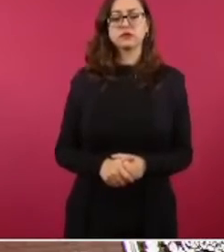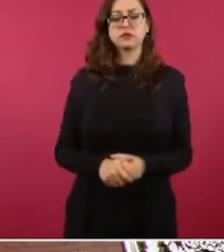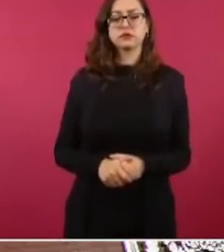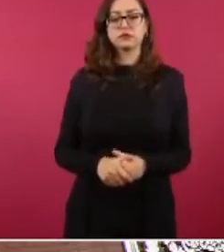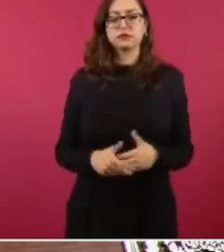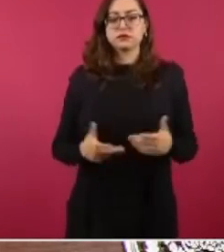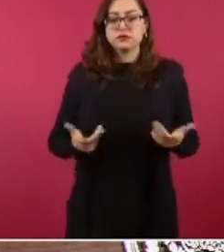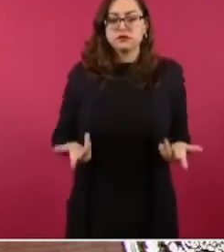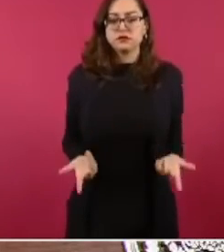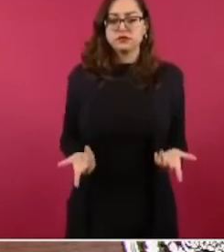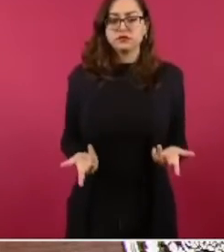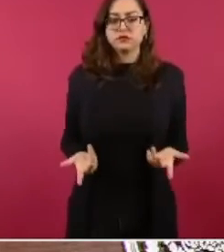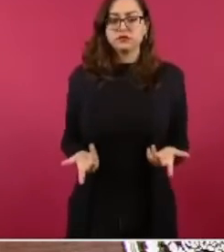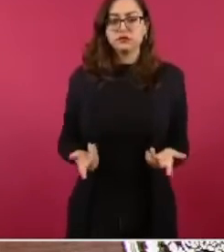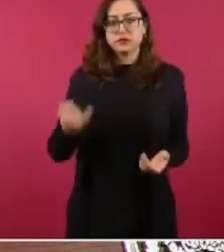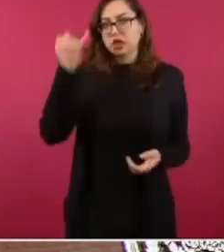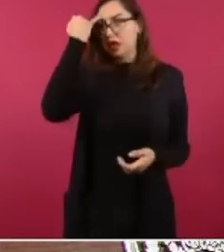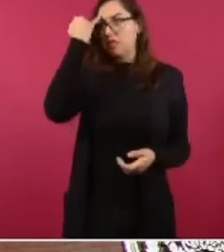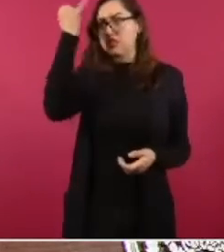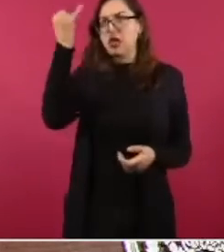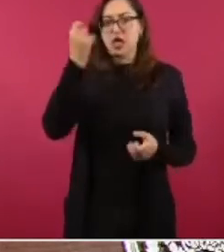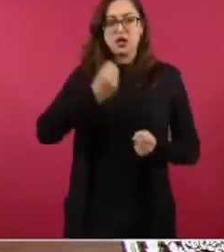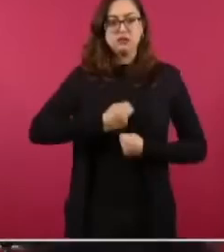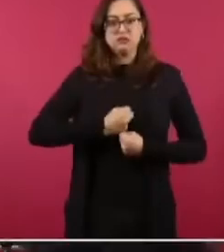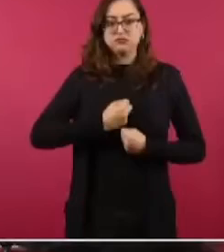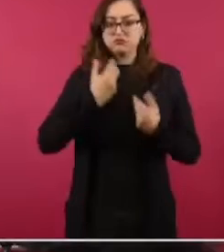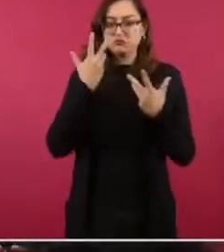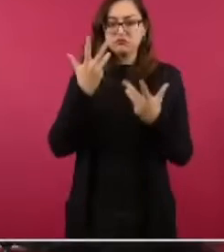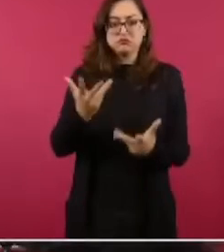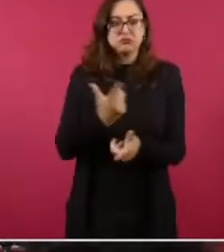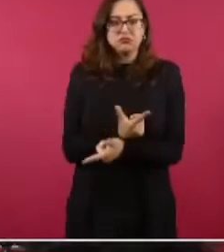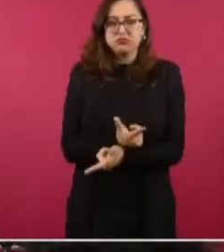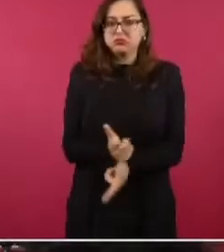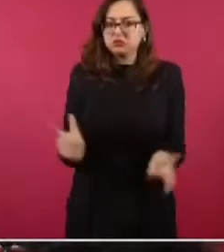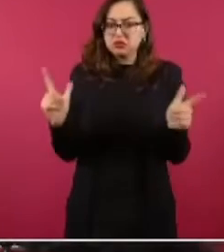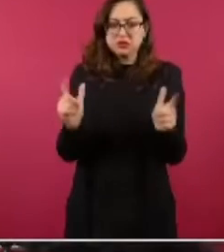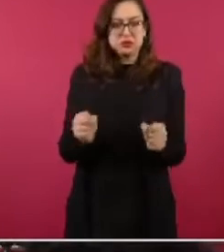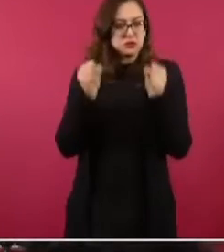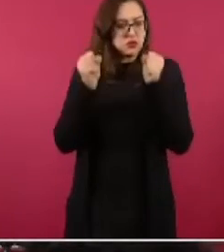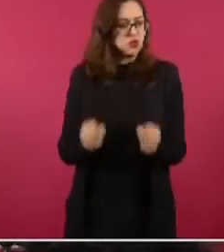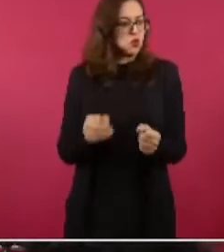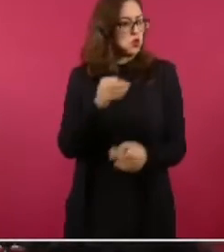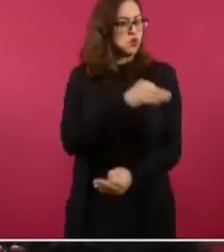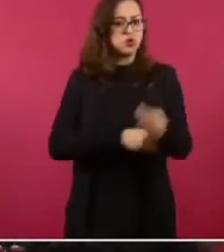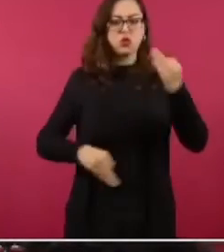el derecho a la libre manifestación de las ideas a todos.